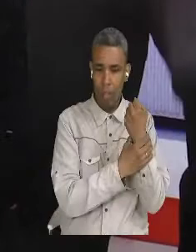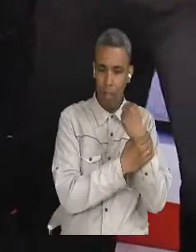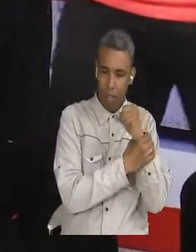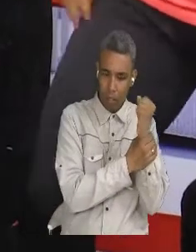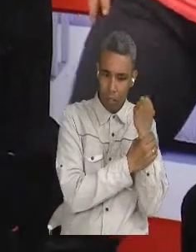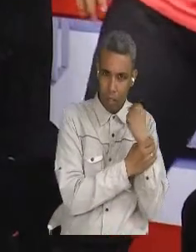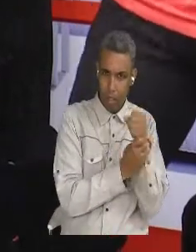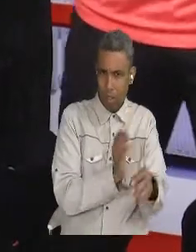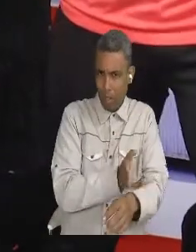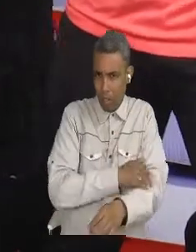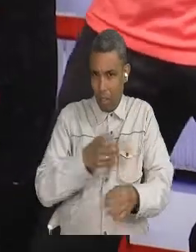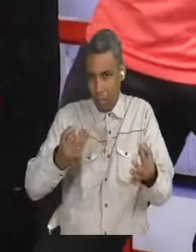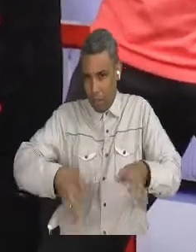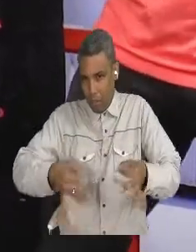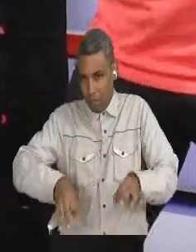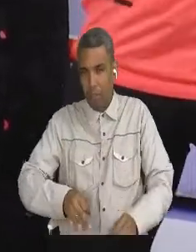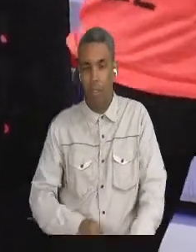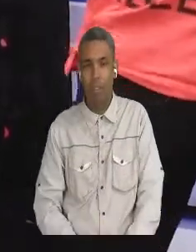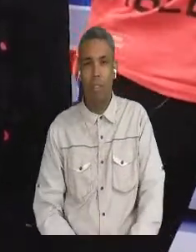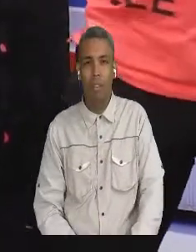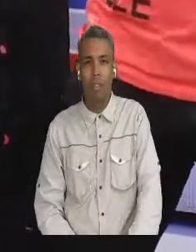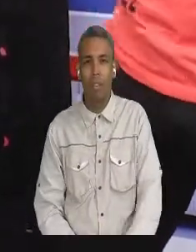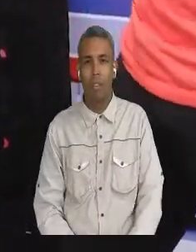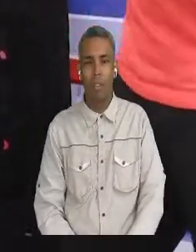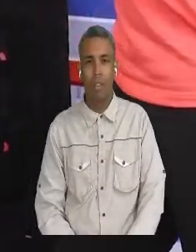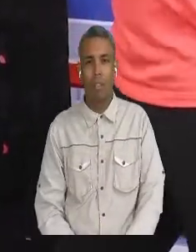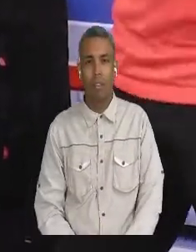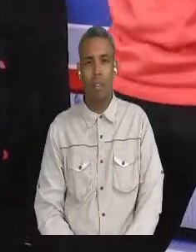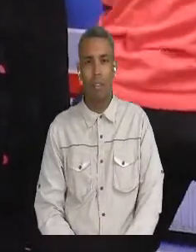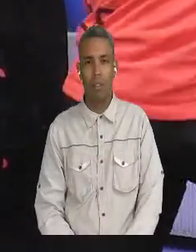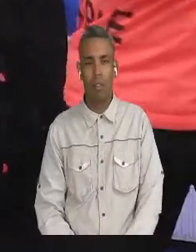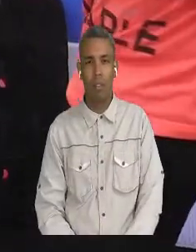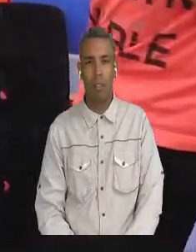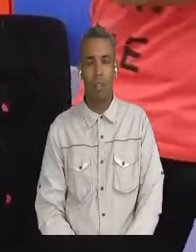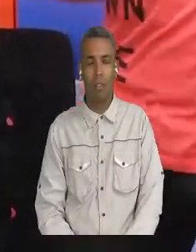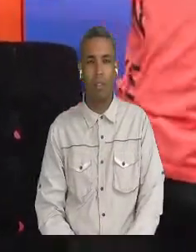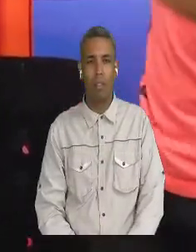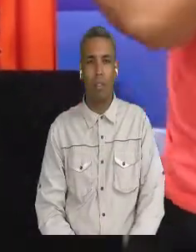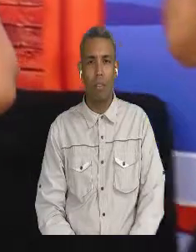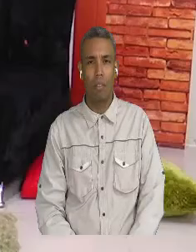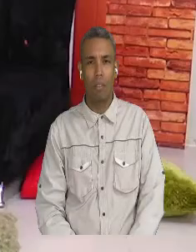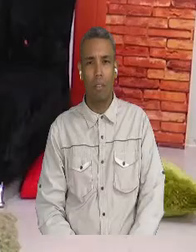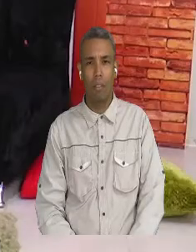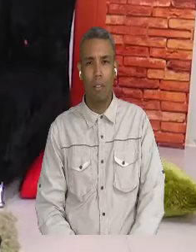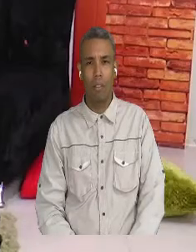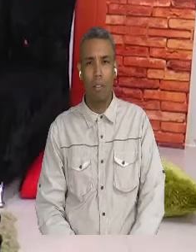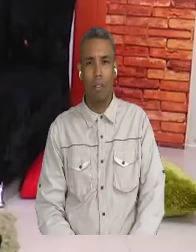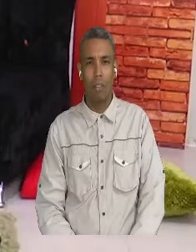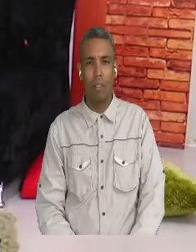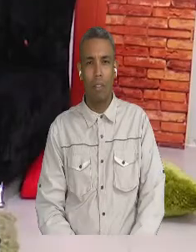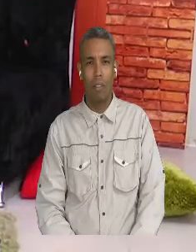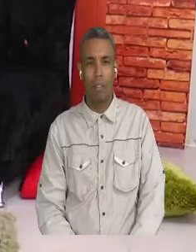Algo básico. Listo, ahora flexionamos rodillas y empezamos a darle rotación al tronco, lado y lado. Eso